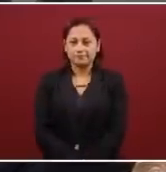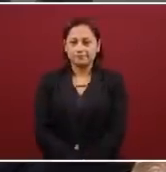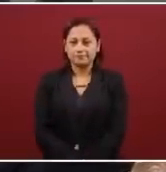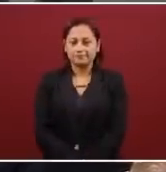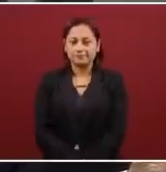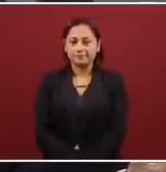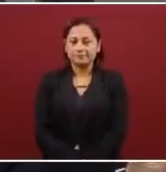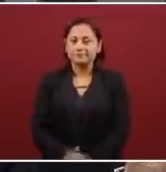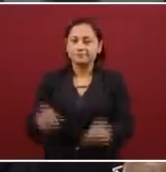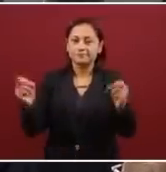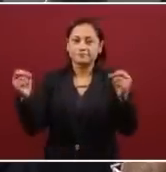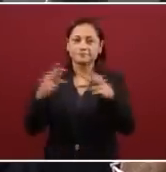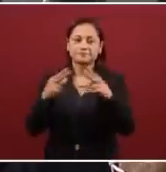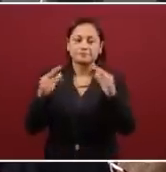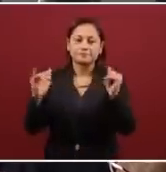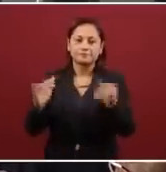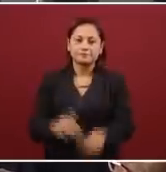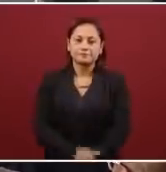Nos vemos.